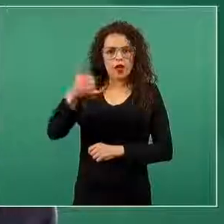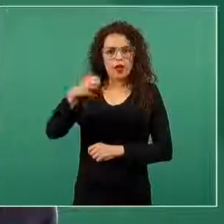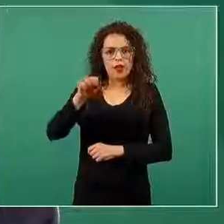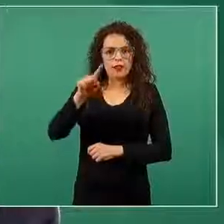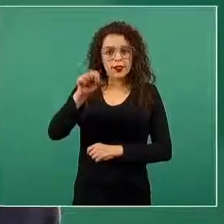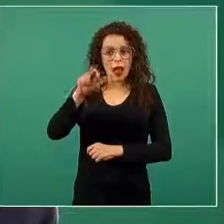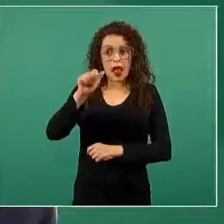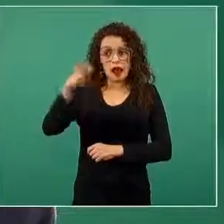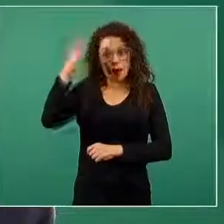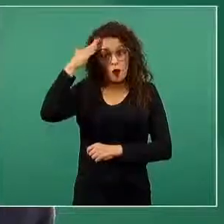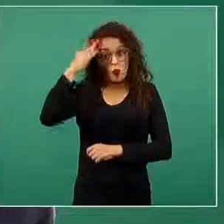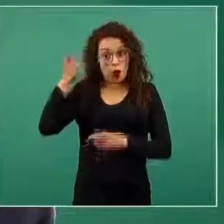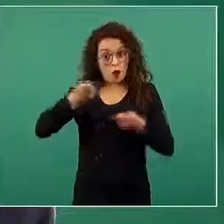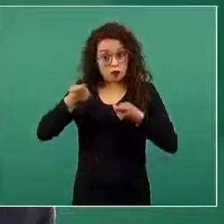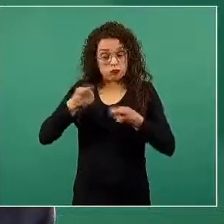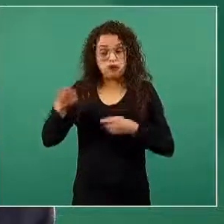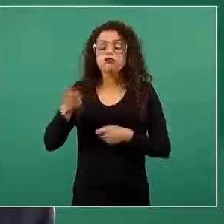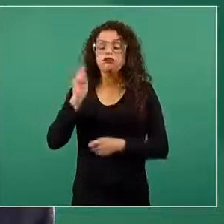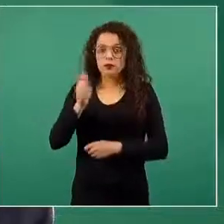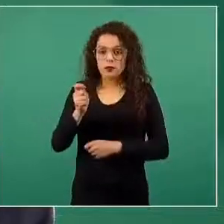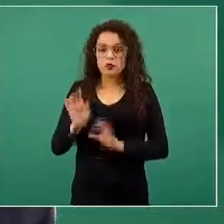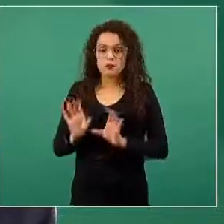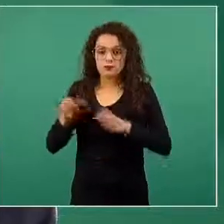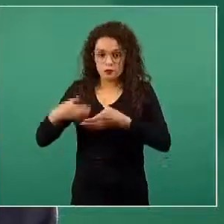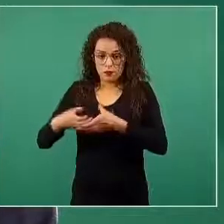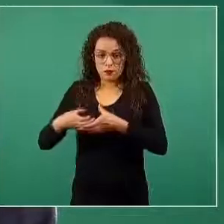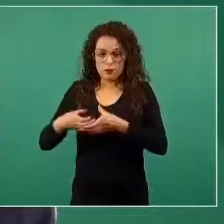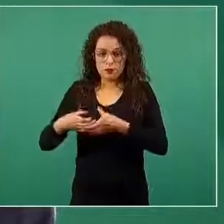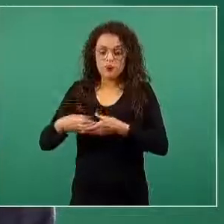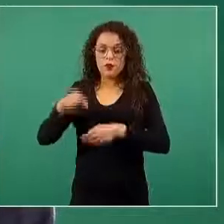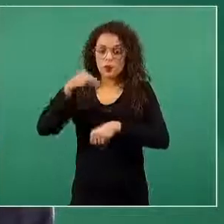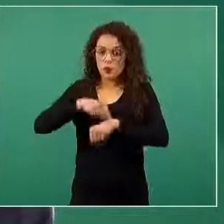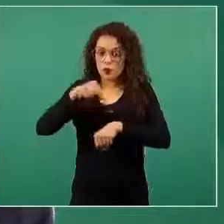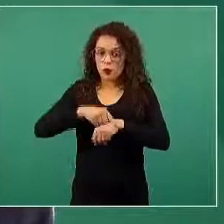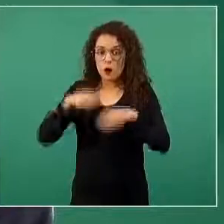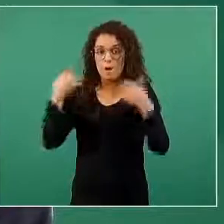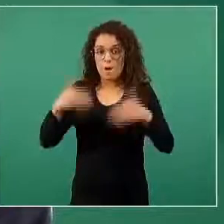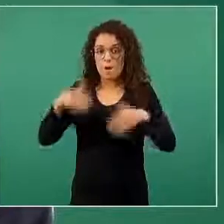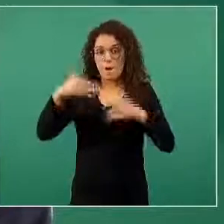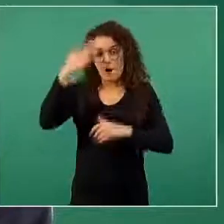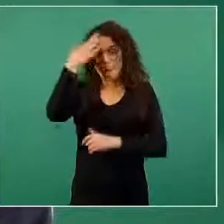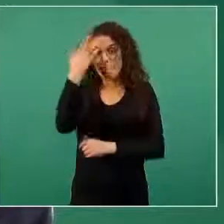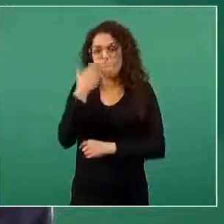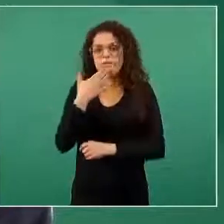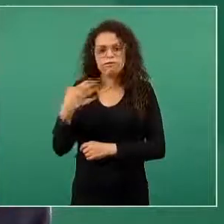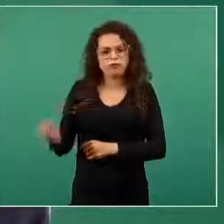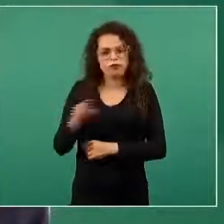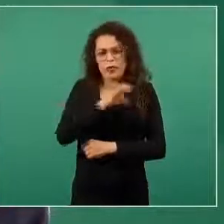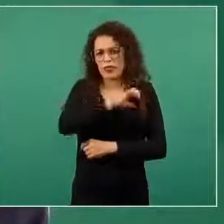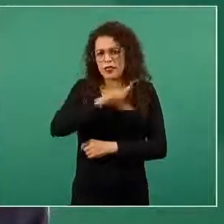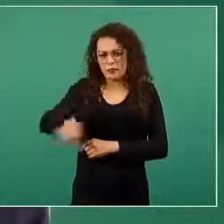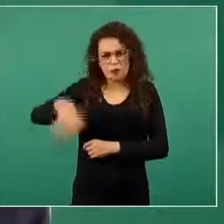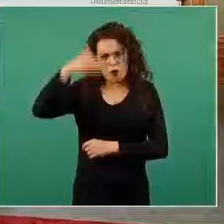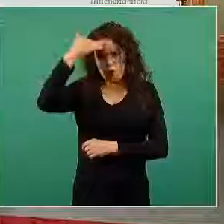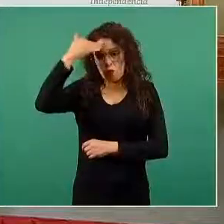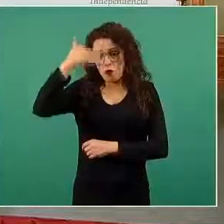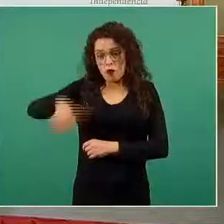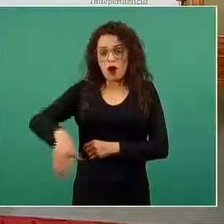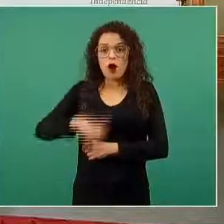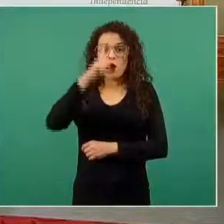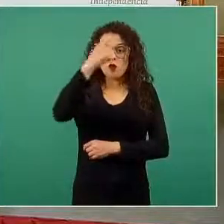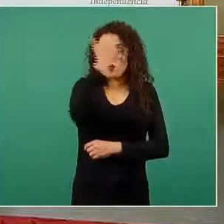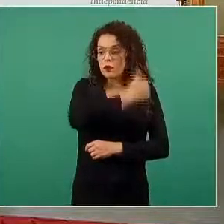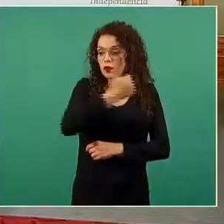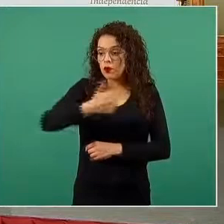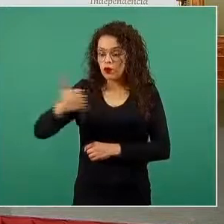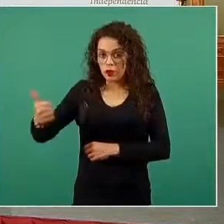a integrar un panel de médicas y médicos especialistas que dictaminan cada uno de los casos que son